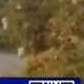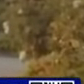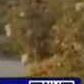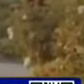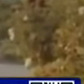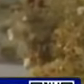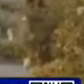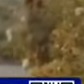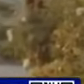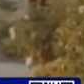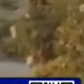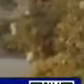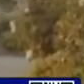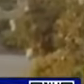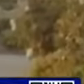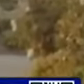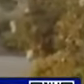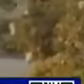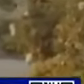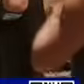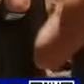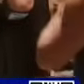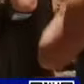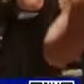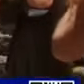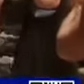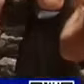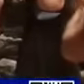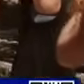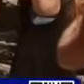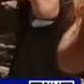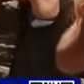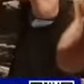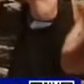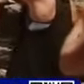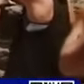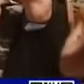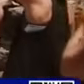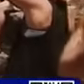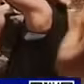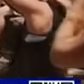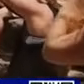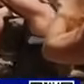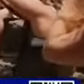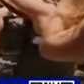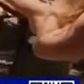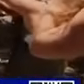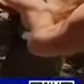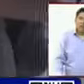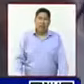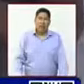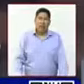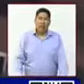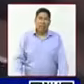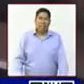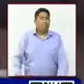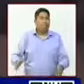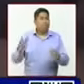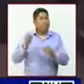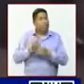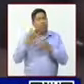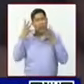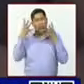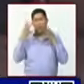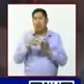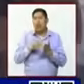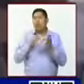enormes en temas de derechos humanos. La ONU asegura que la lucha hay que renovarla porque las políticas radicales en diversos países del mundo amenazan los derechos